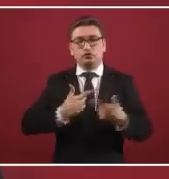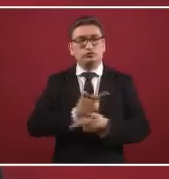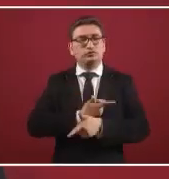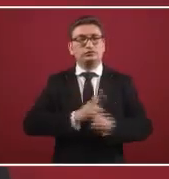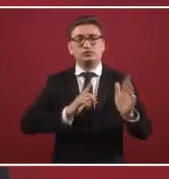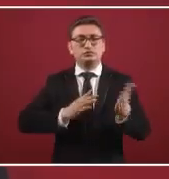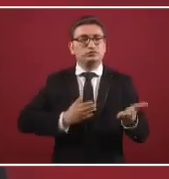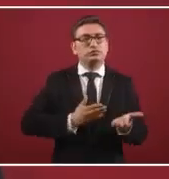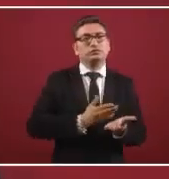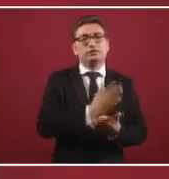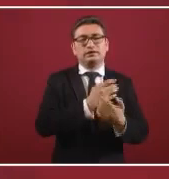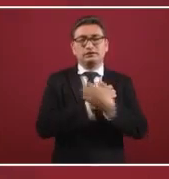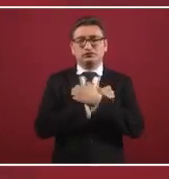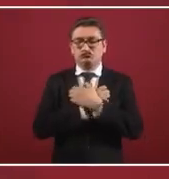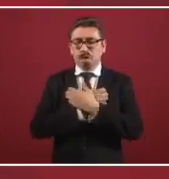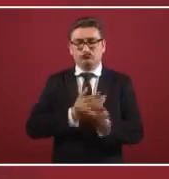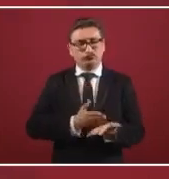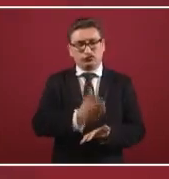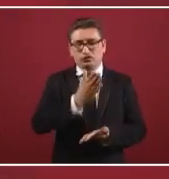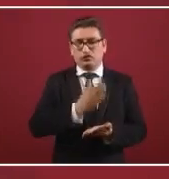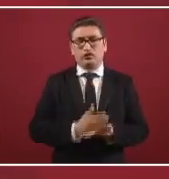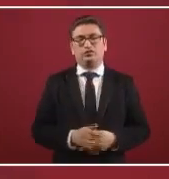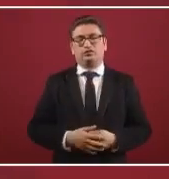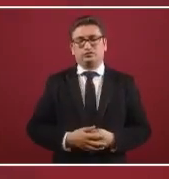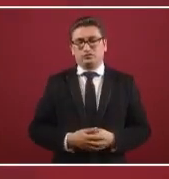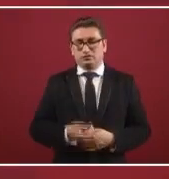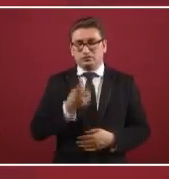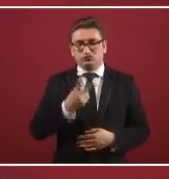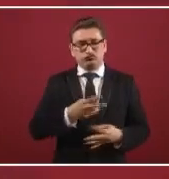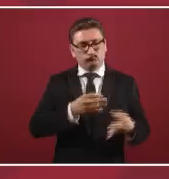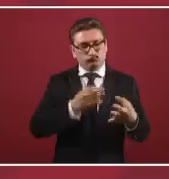a la educación, las dos cosas.